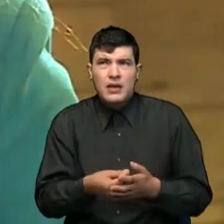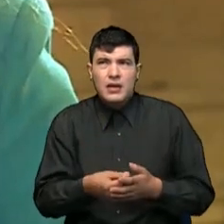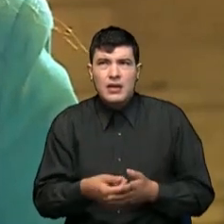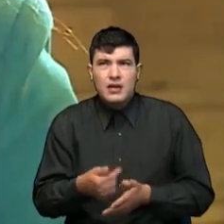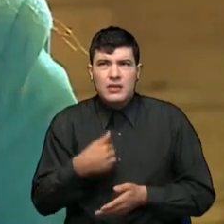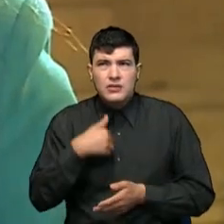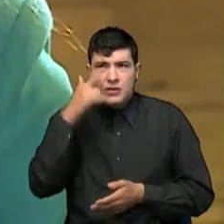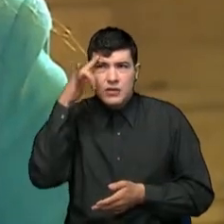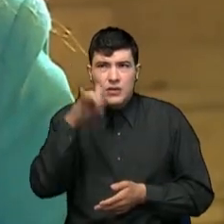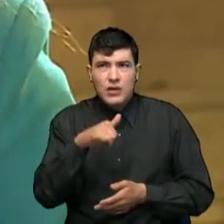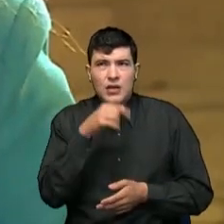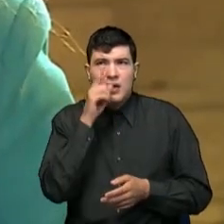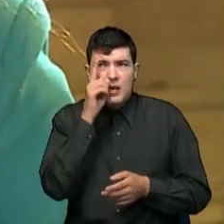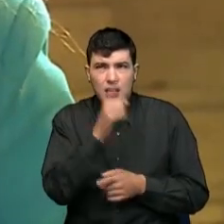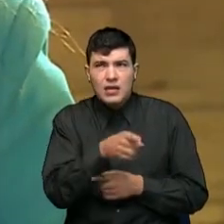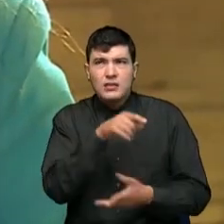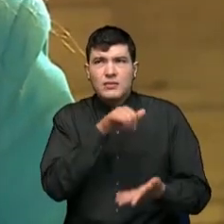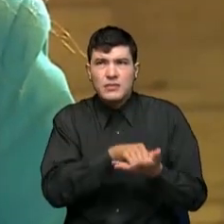Eso yo creo, que ella,